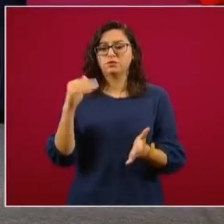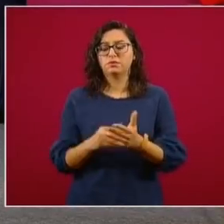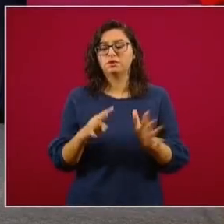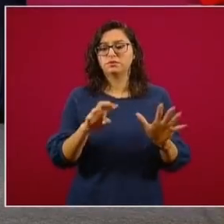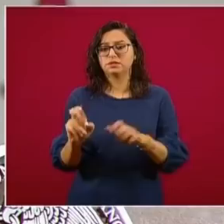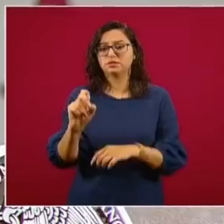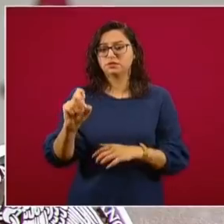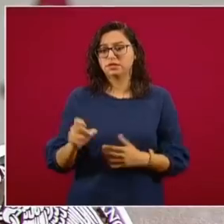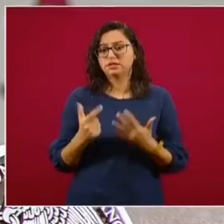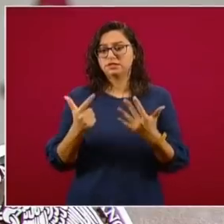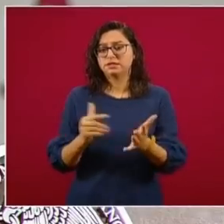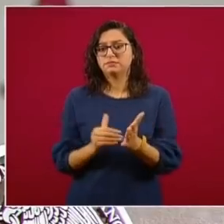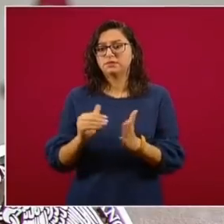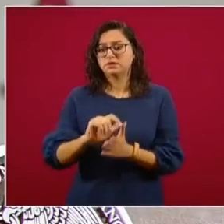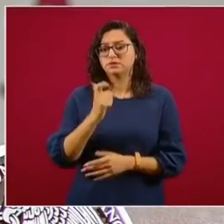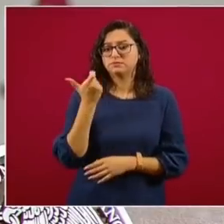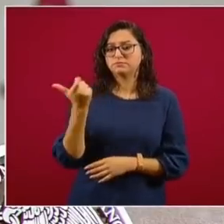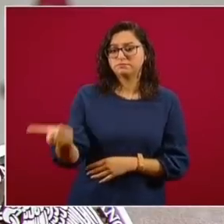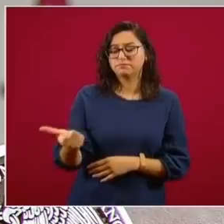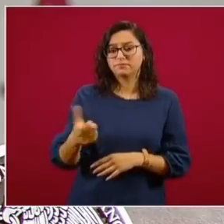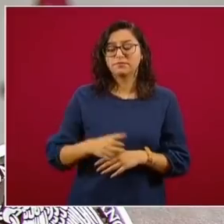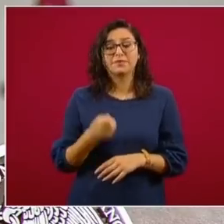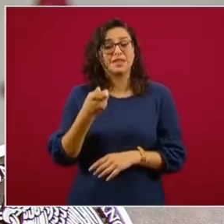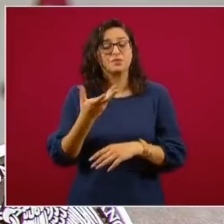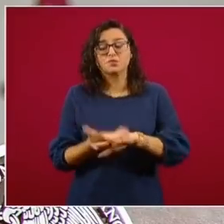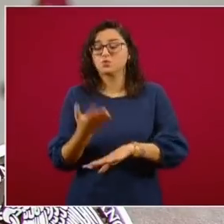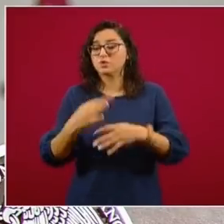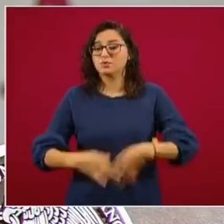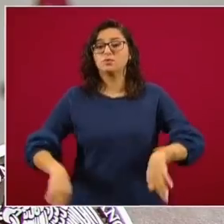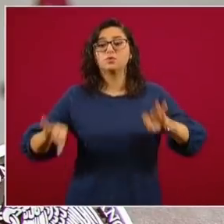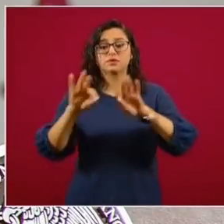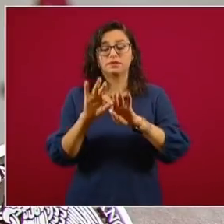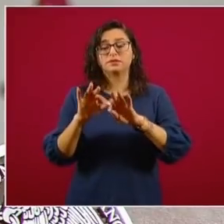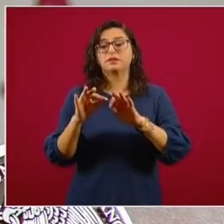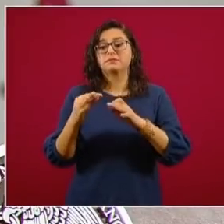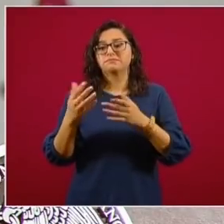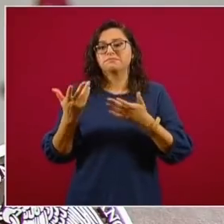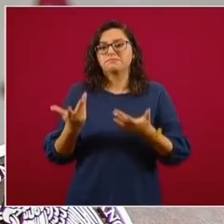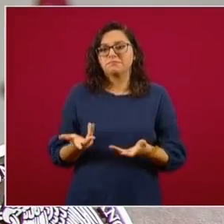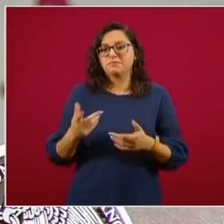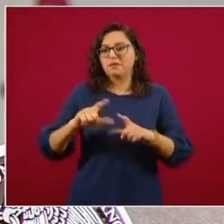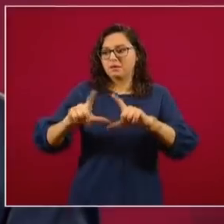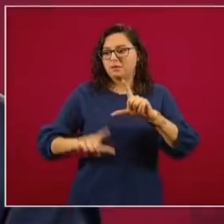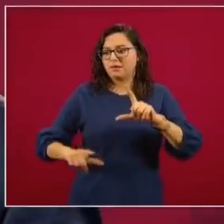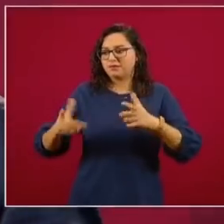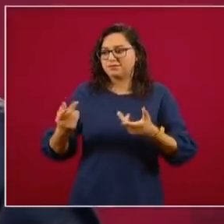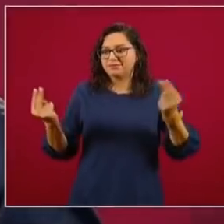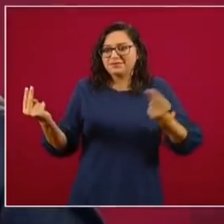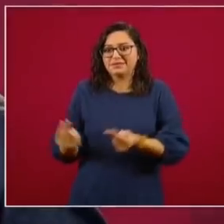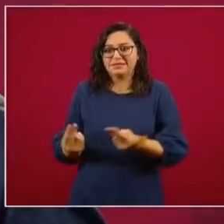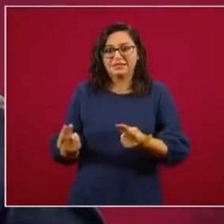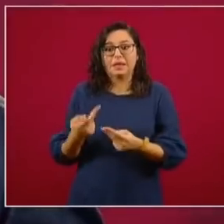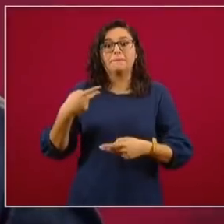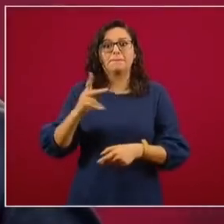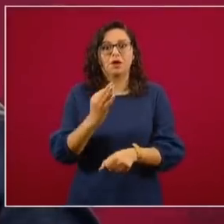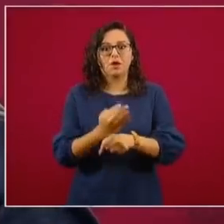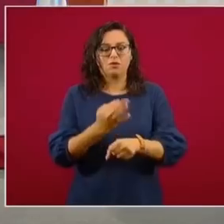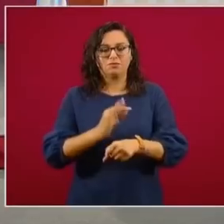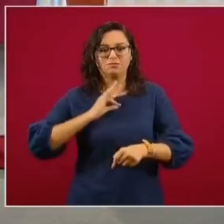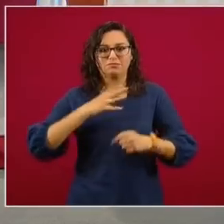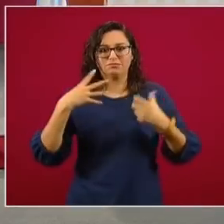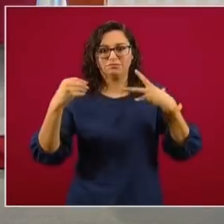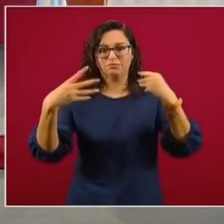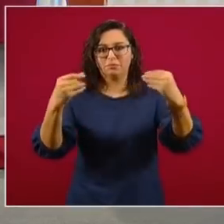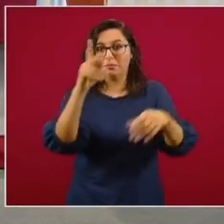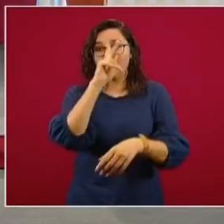31,937 millones de pesos. Esto era importante para el país de por sí, pero lo es aún más importante en la contingencia del